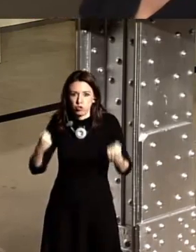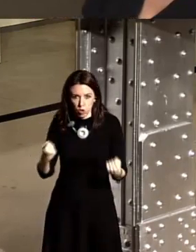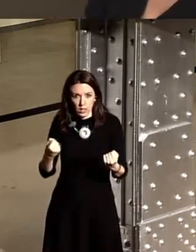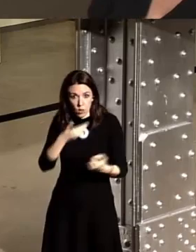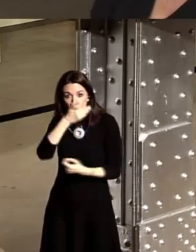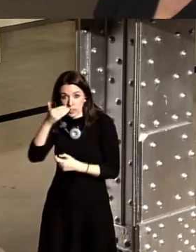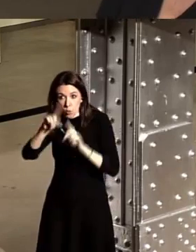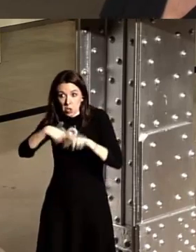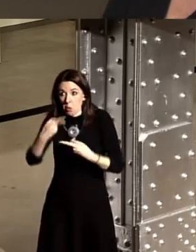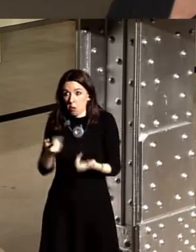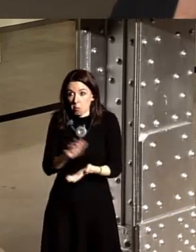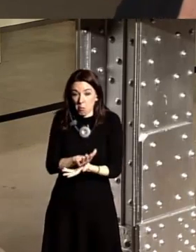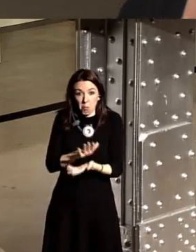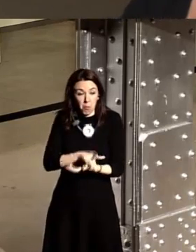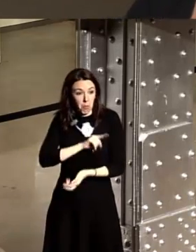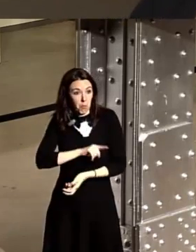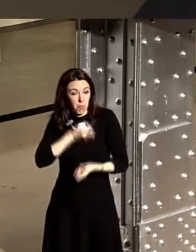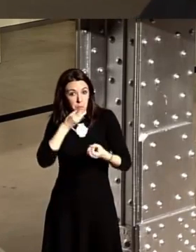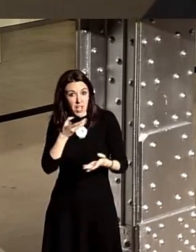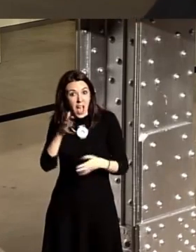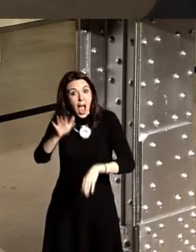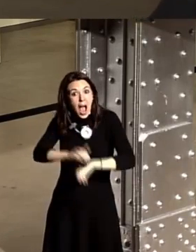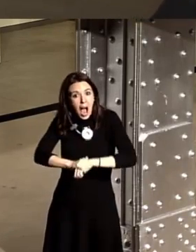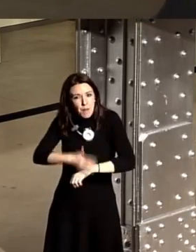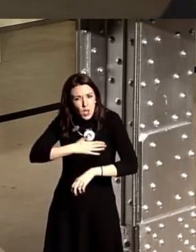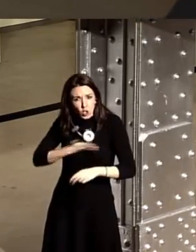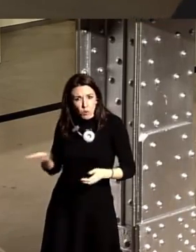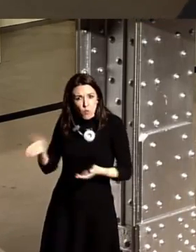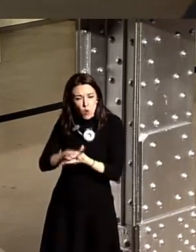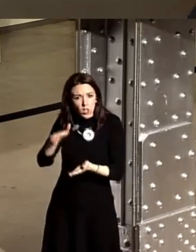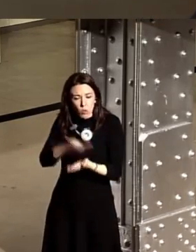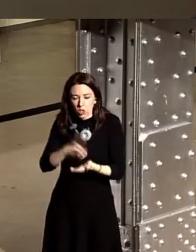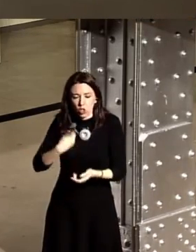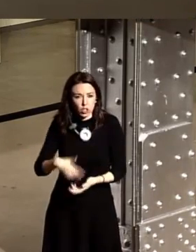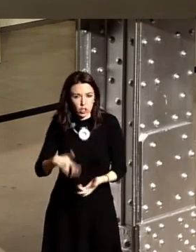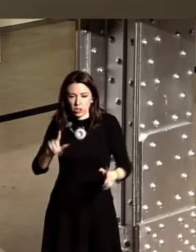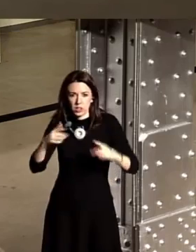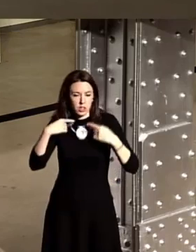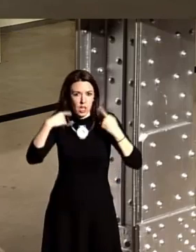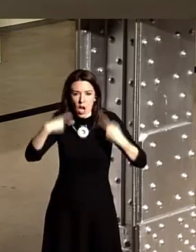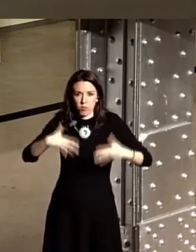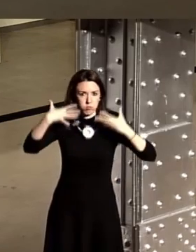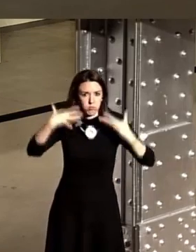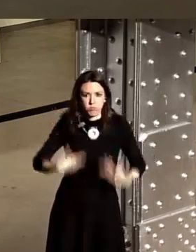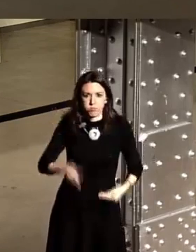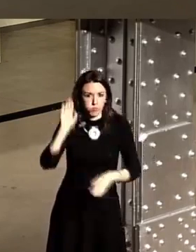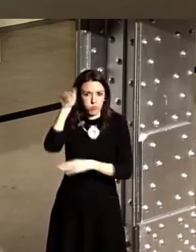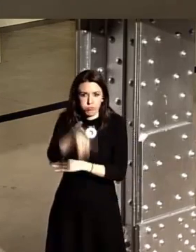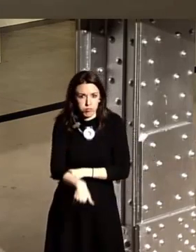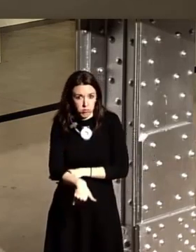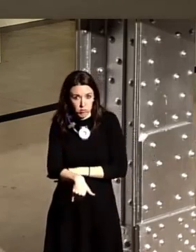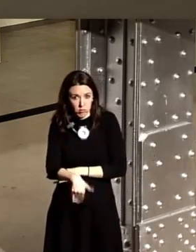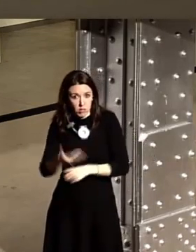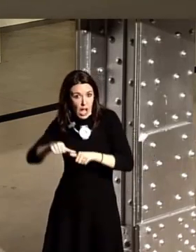y estaba bien. Y cuando murieron mis amigos, ya me pegó todo el trauma que no me había